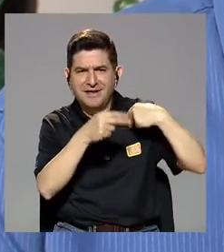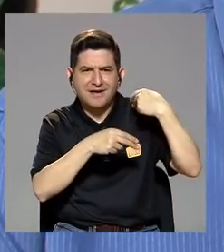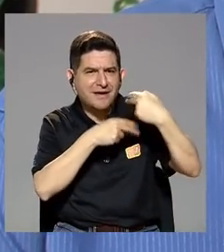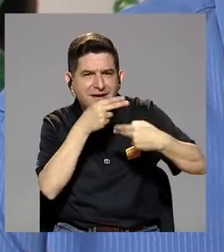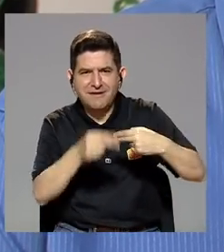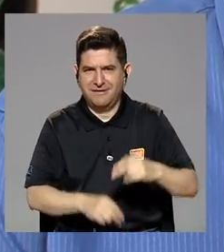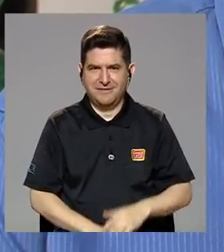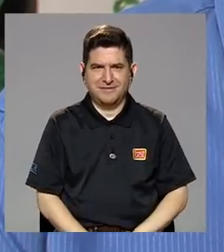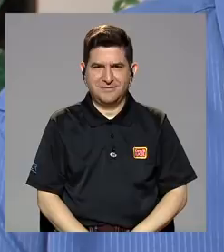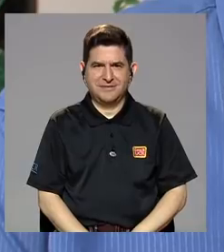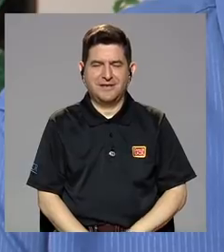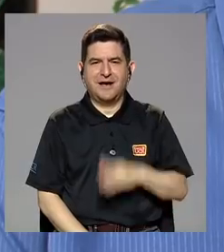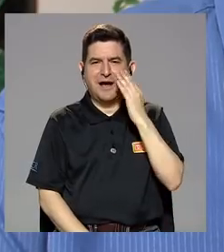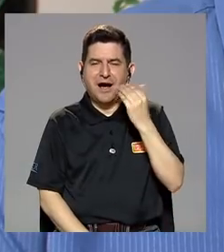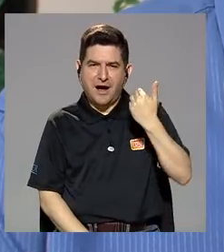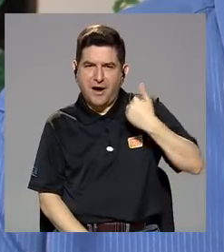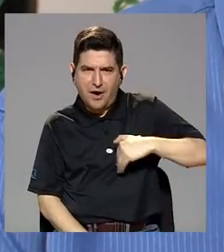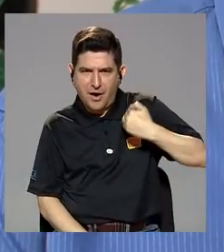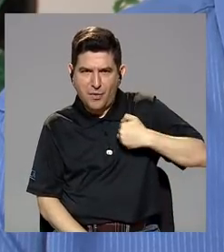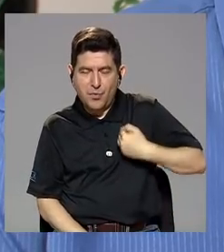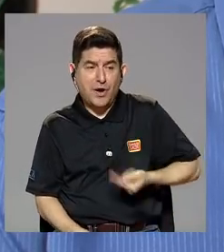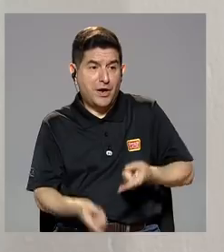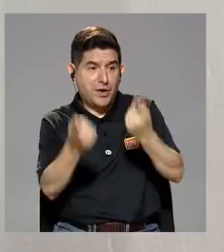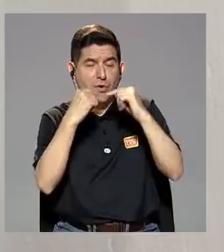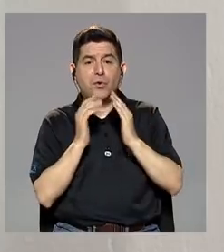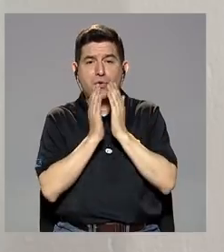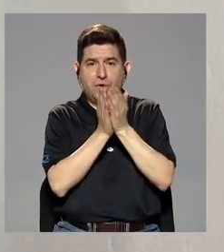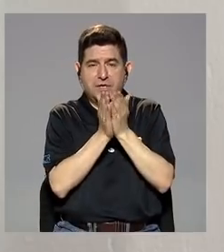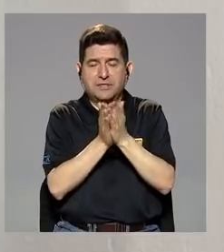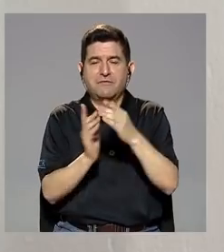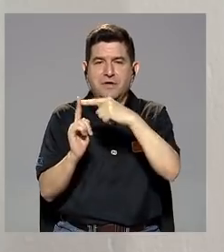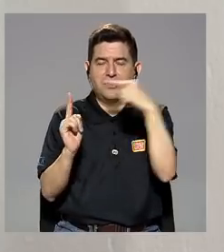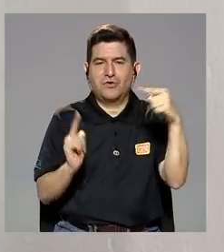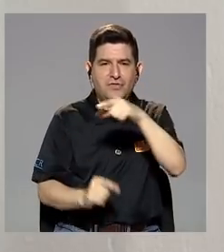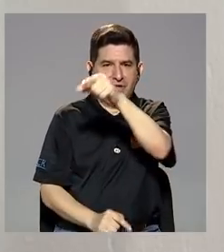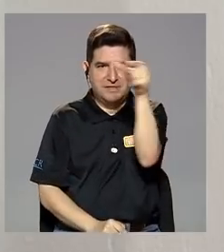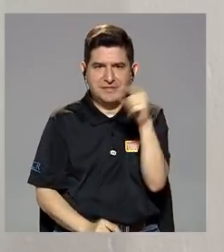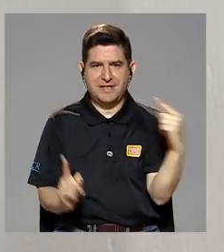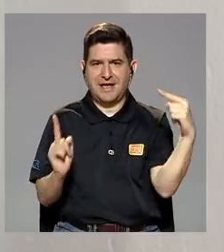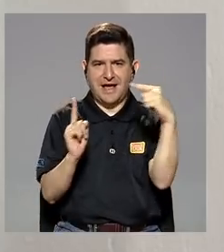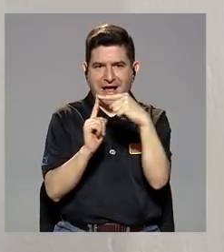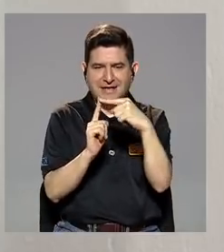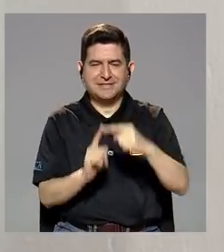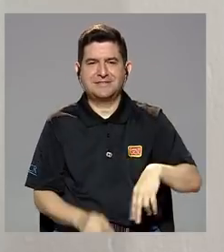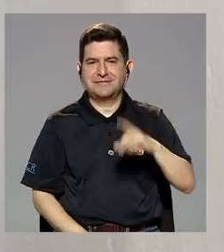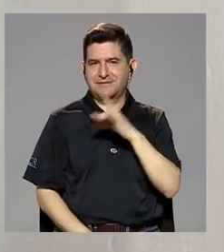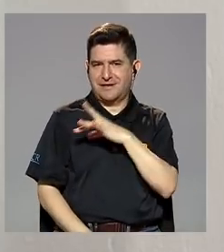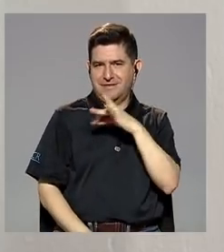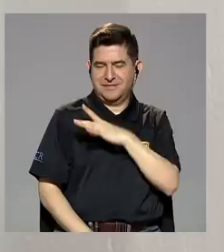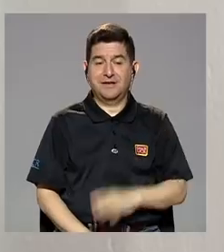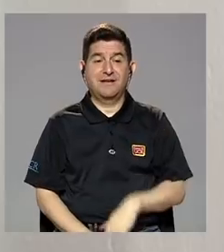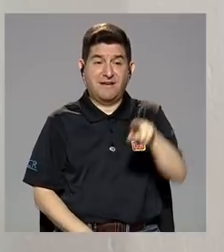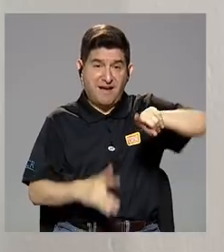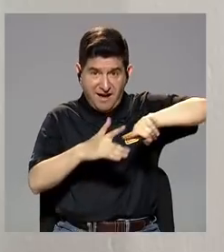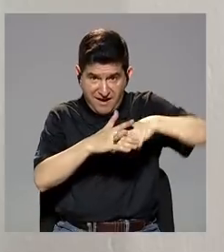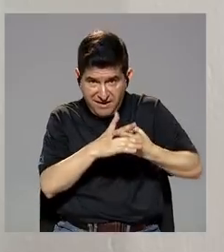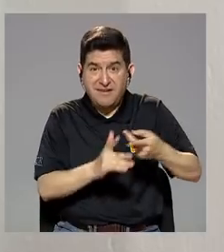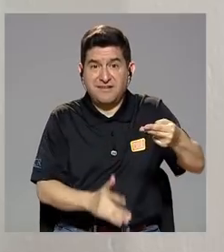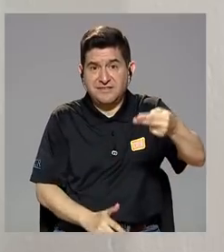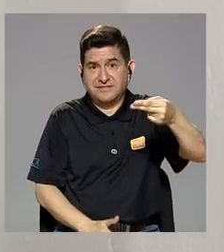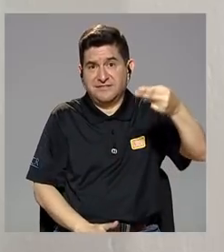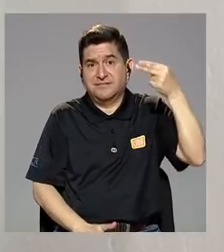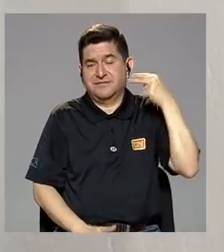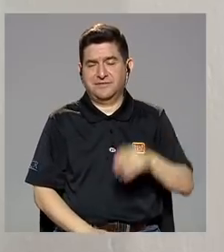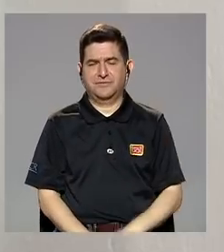ese abuelo que se vino en barco desde italia hasta chile yo creo que ahí comienza toda la